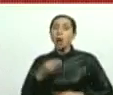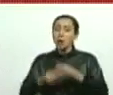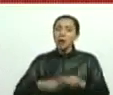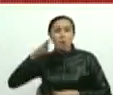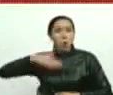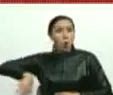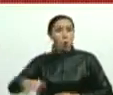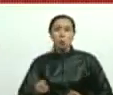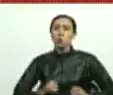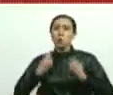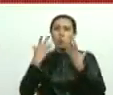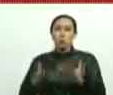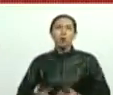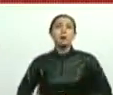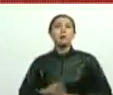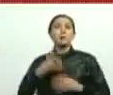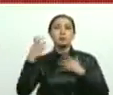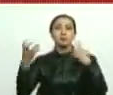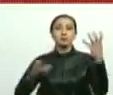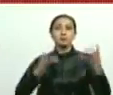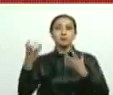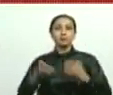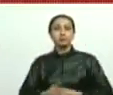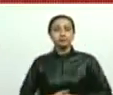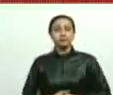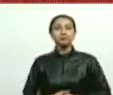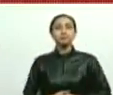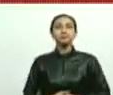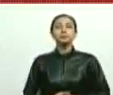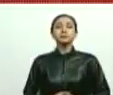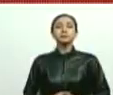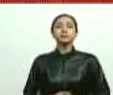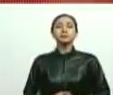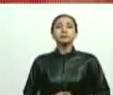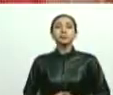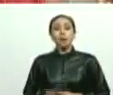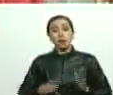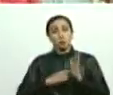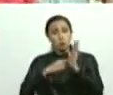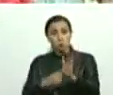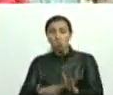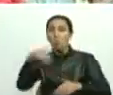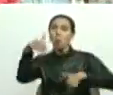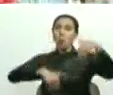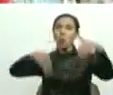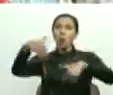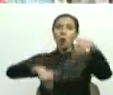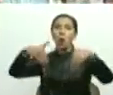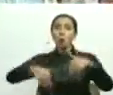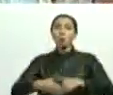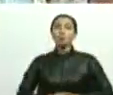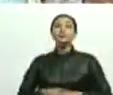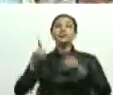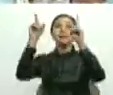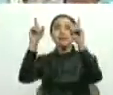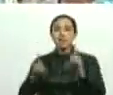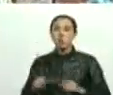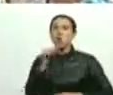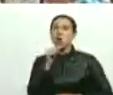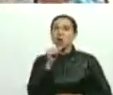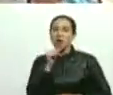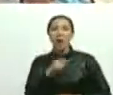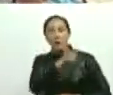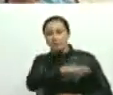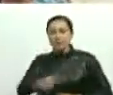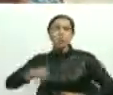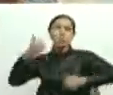expresar. Se va a expresar con un voto para decidir quién es su candidato y quién es su